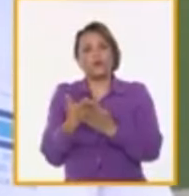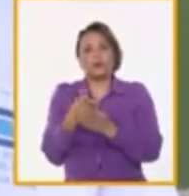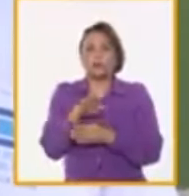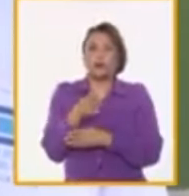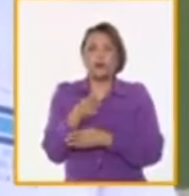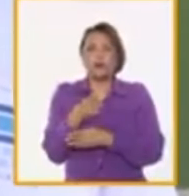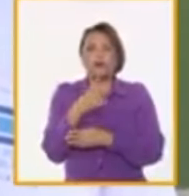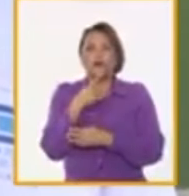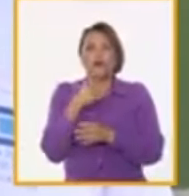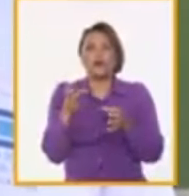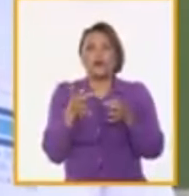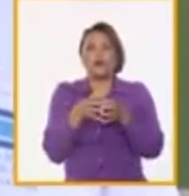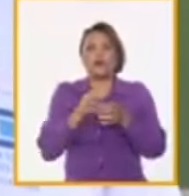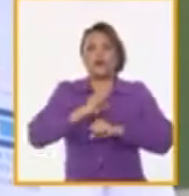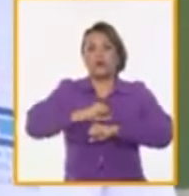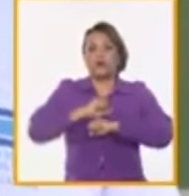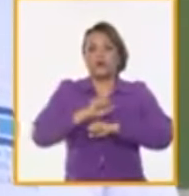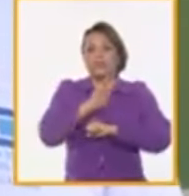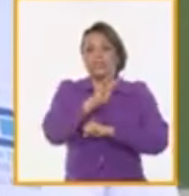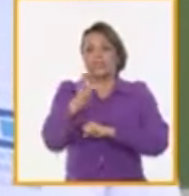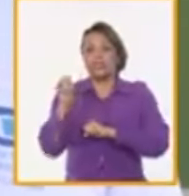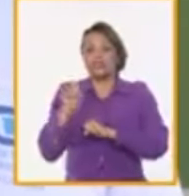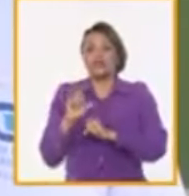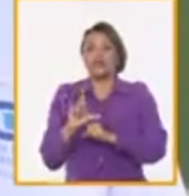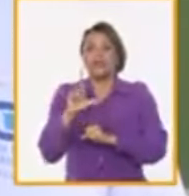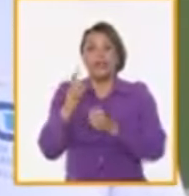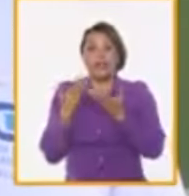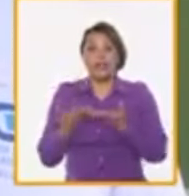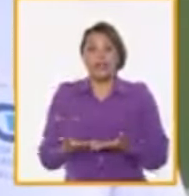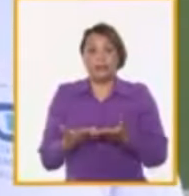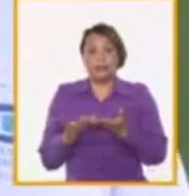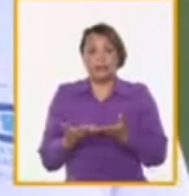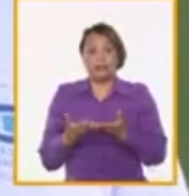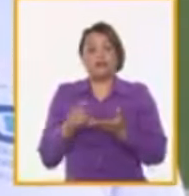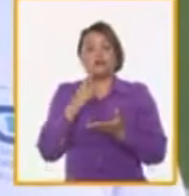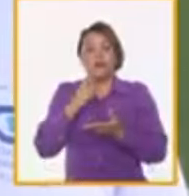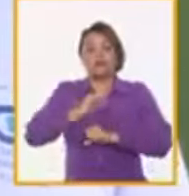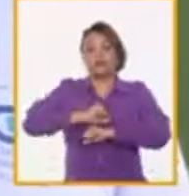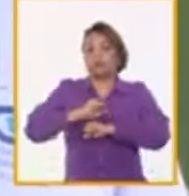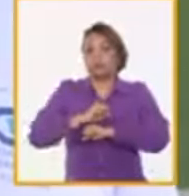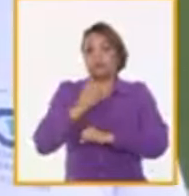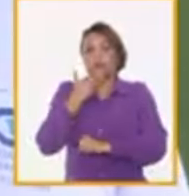recuperar un equipo de 300 litros, un equipo de gran porte. Tenemos la